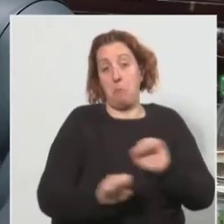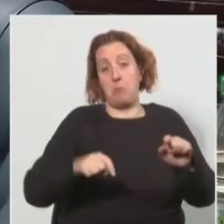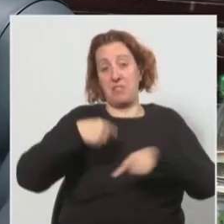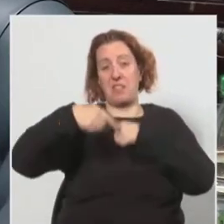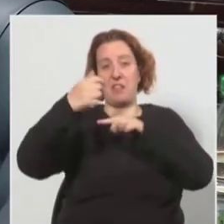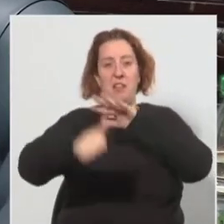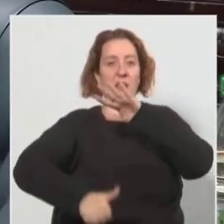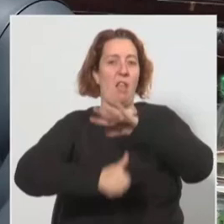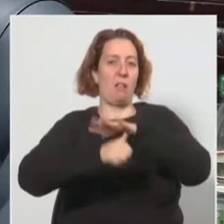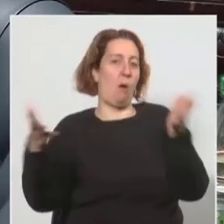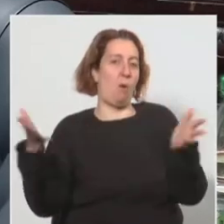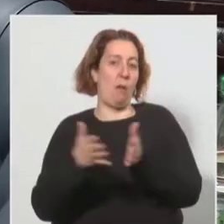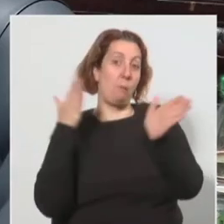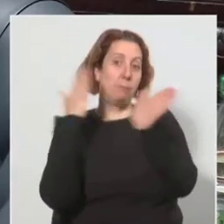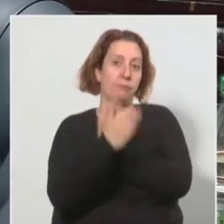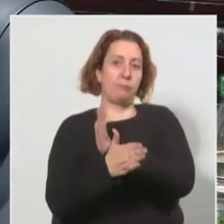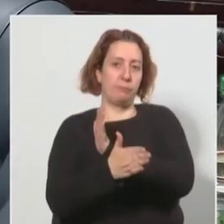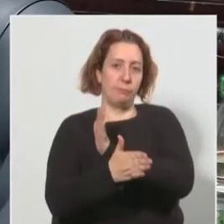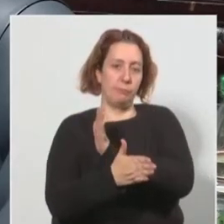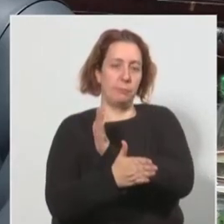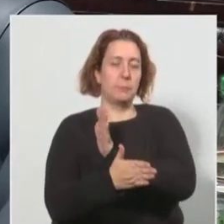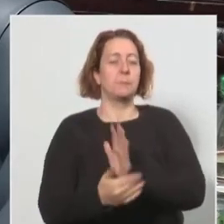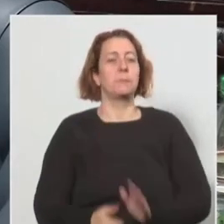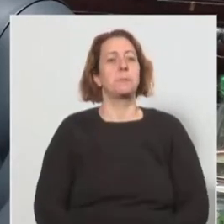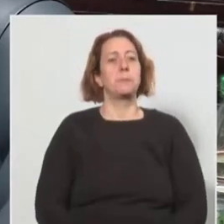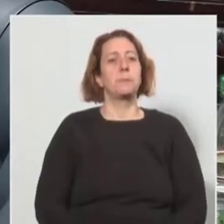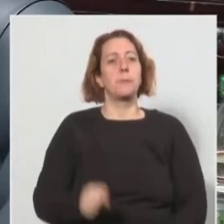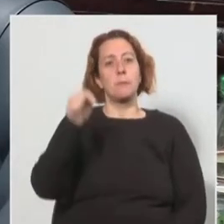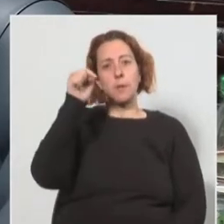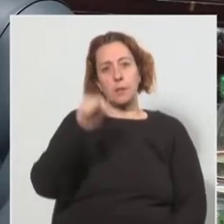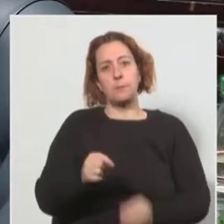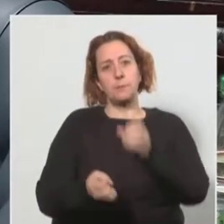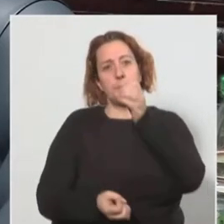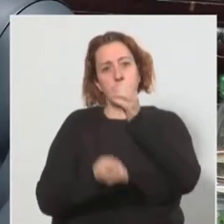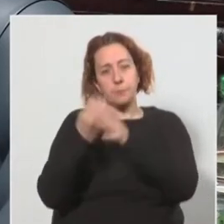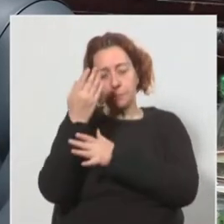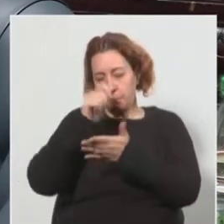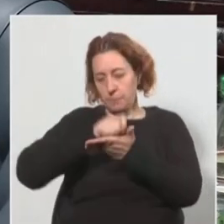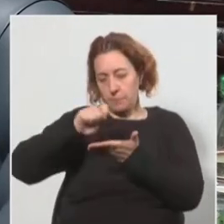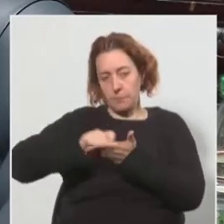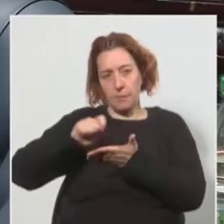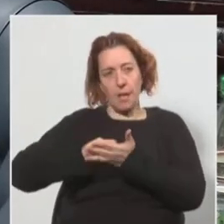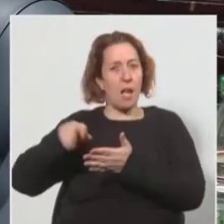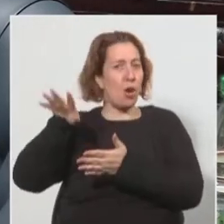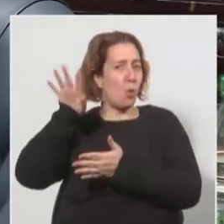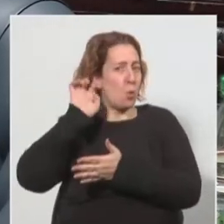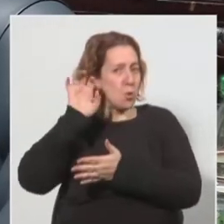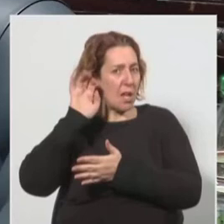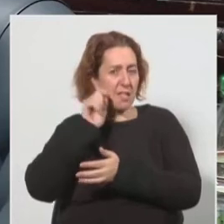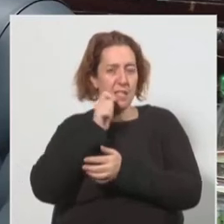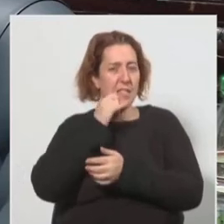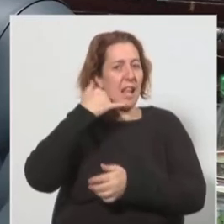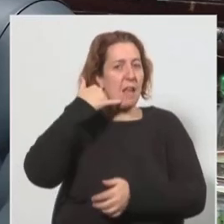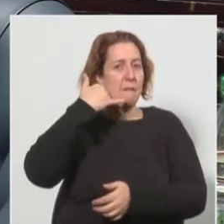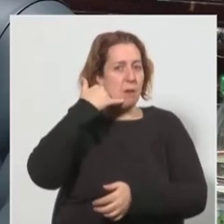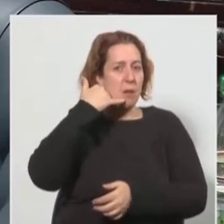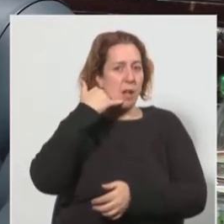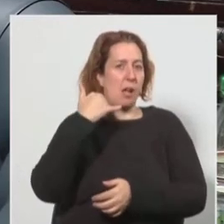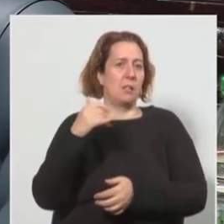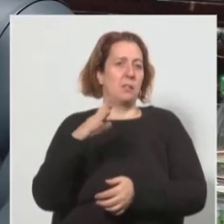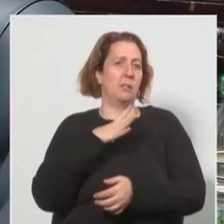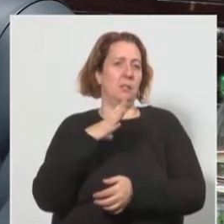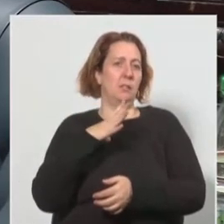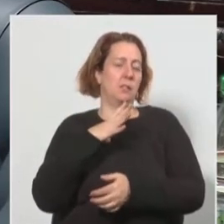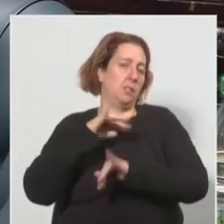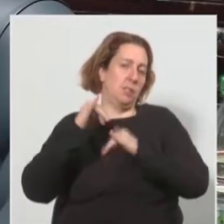liderando. Esto surge de la transcripción de las escuchas telefónicas que han tomado